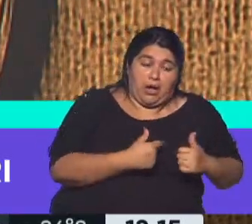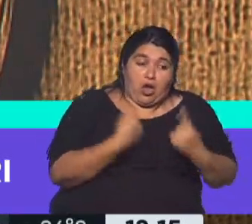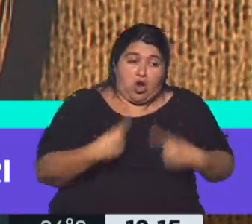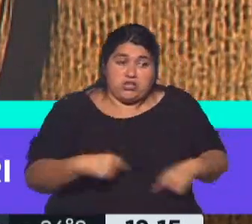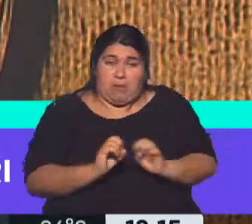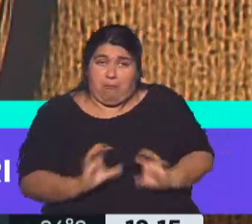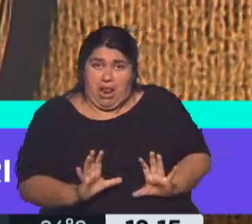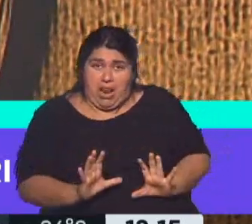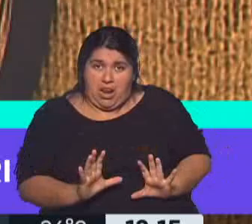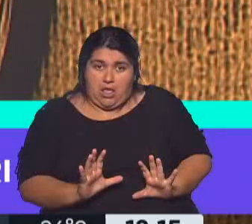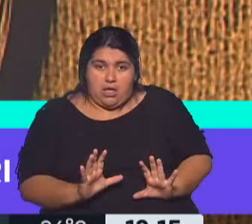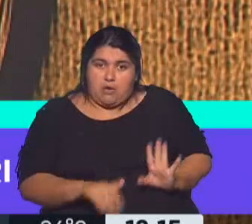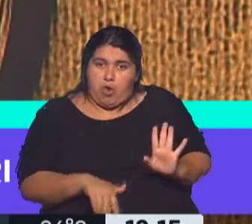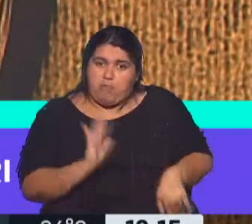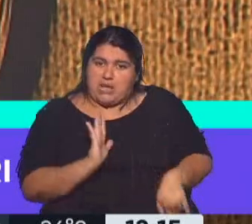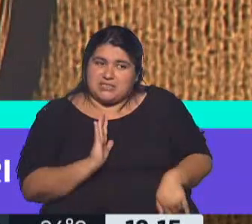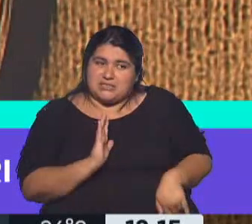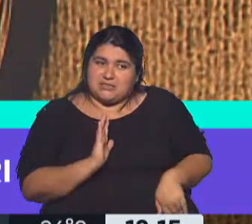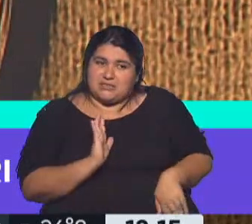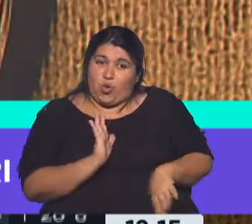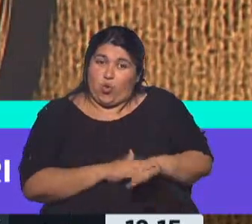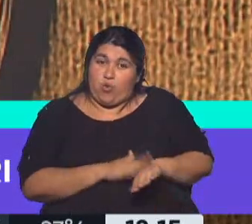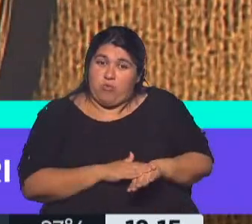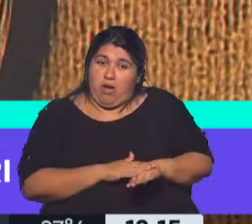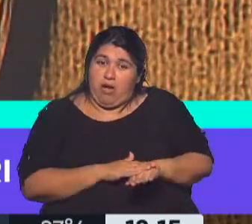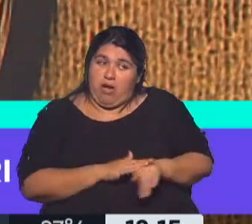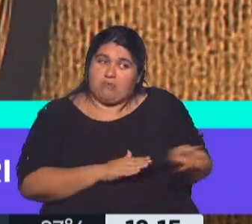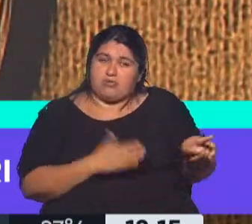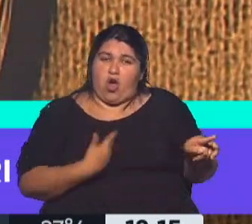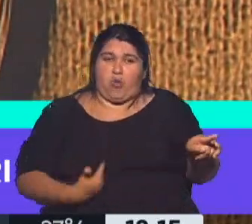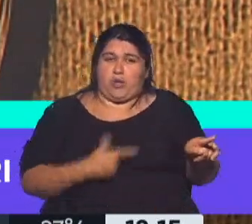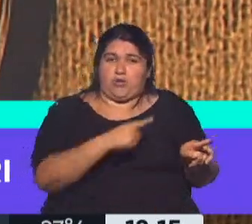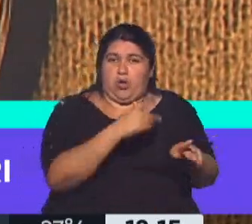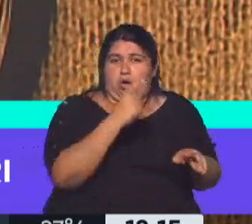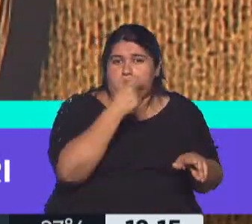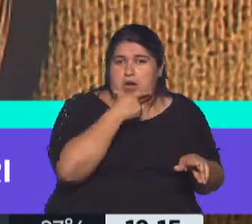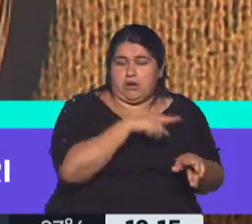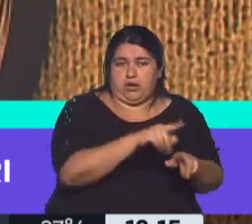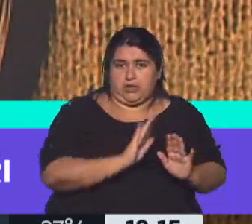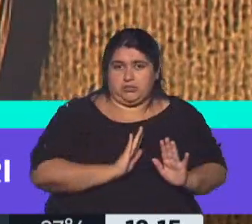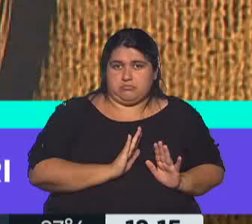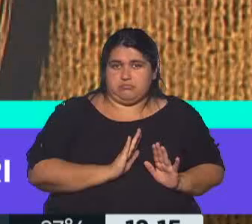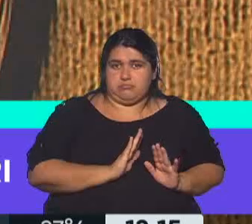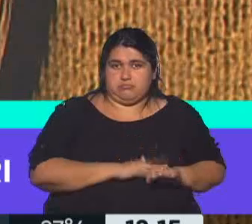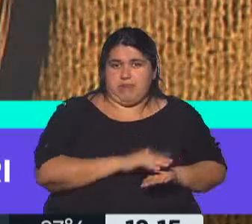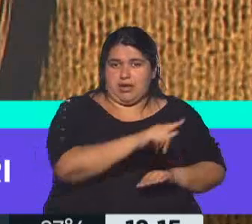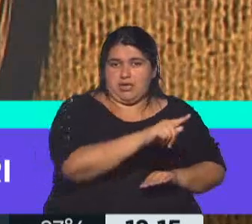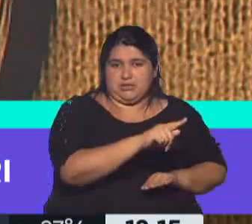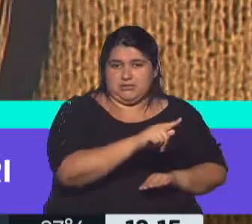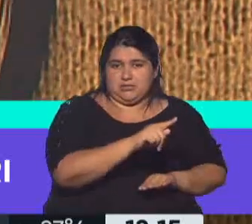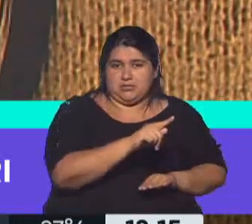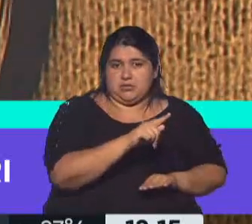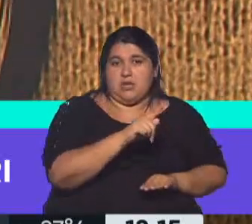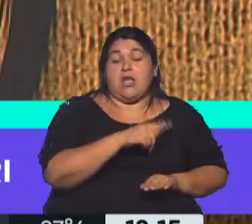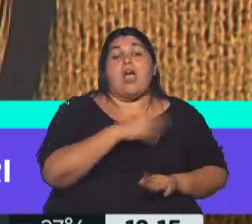realidad le adjudica muchísima responsabilidad, prácticamente la totalidad, al gobierno anterior, al gobierno de Mauricio Macri, desde el